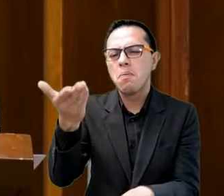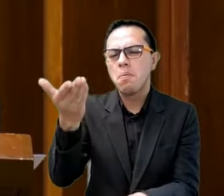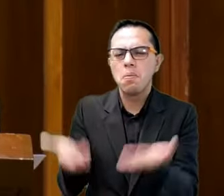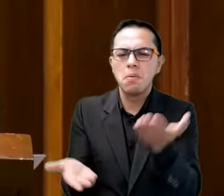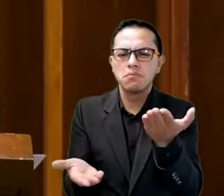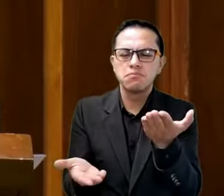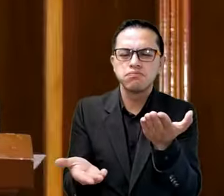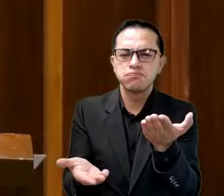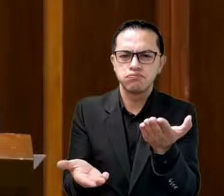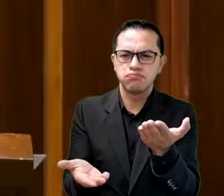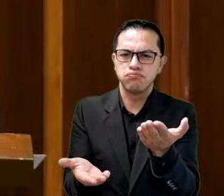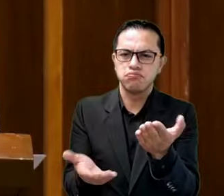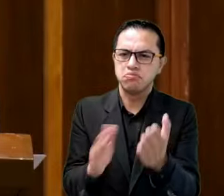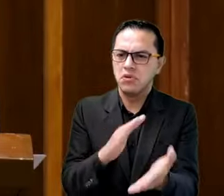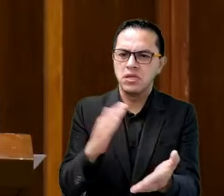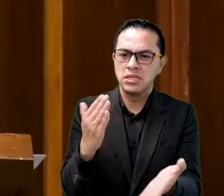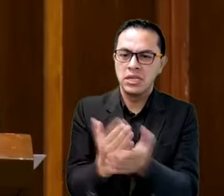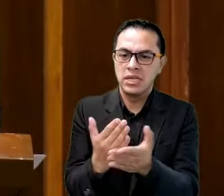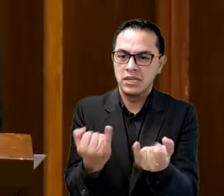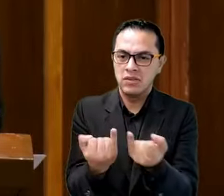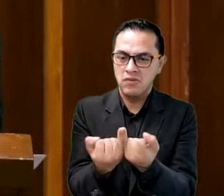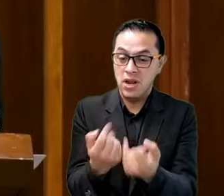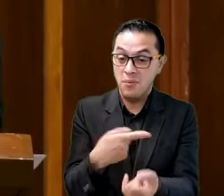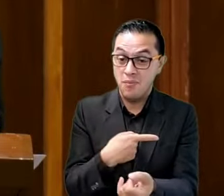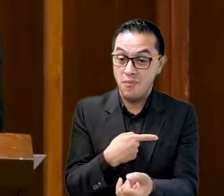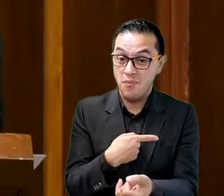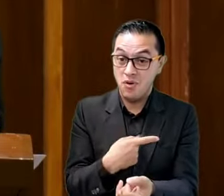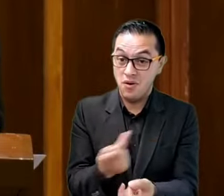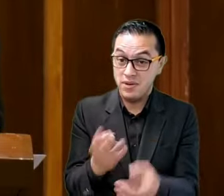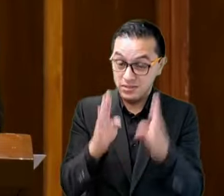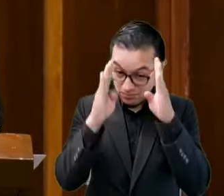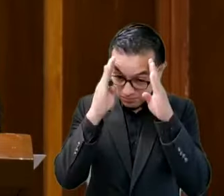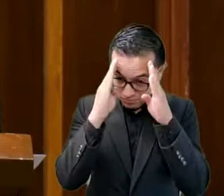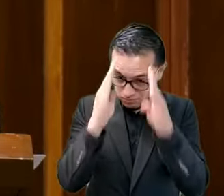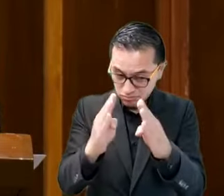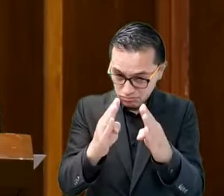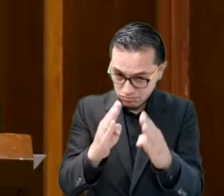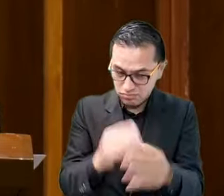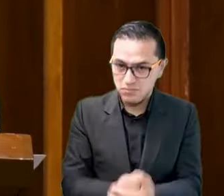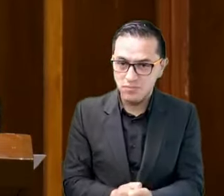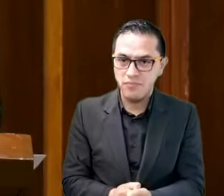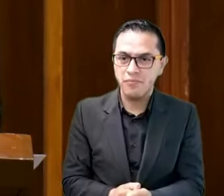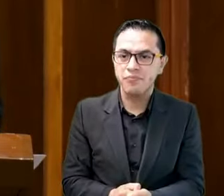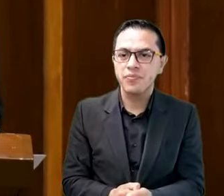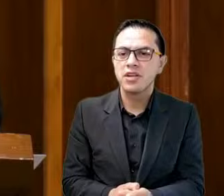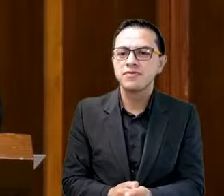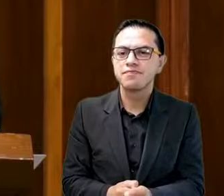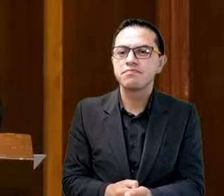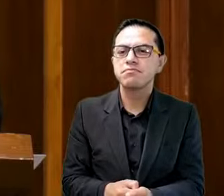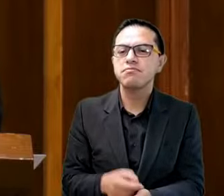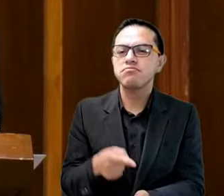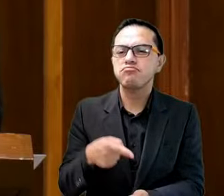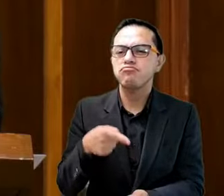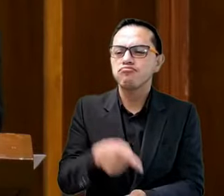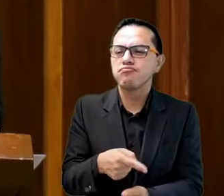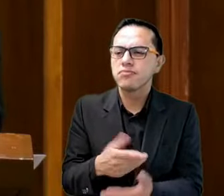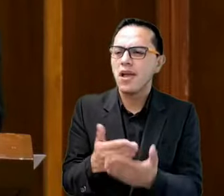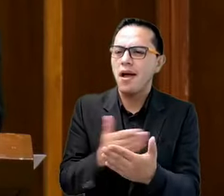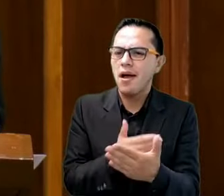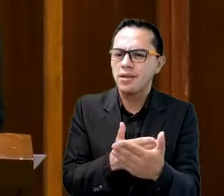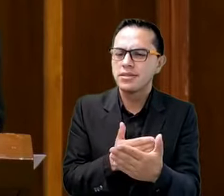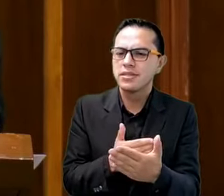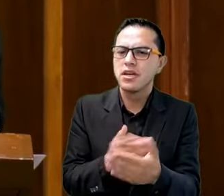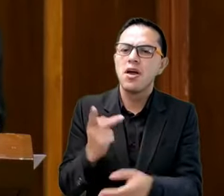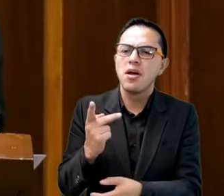pobreza fueran ejes centrales anticipó las políticas distributivas y